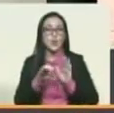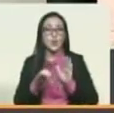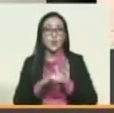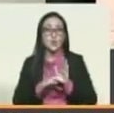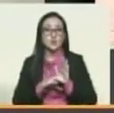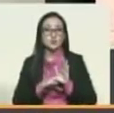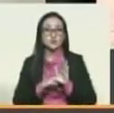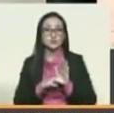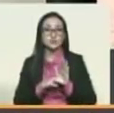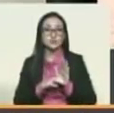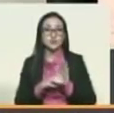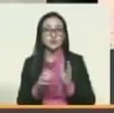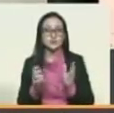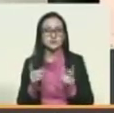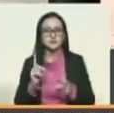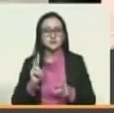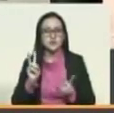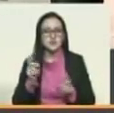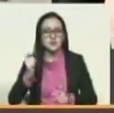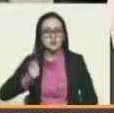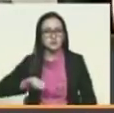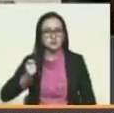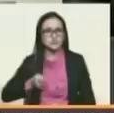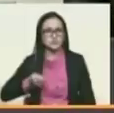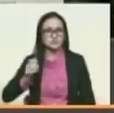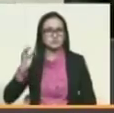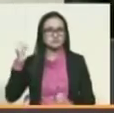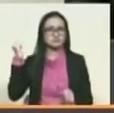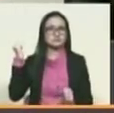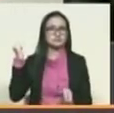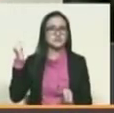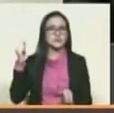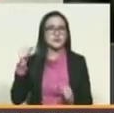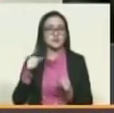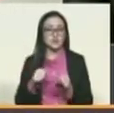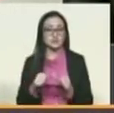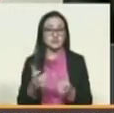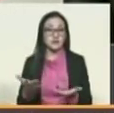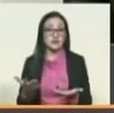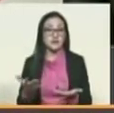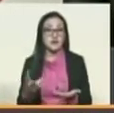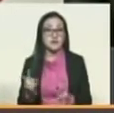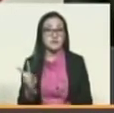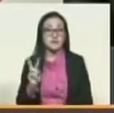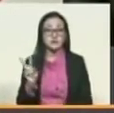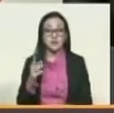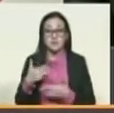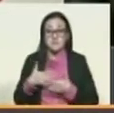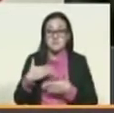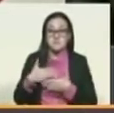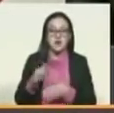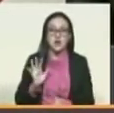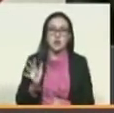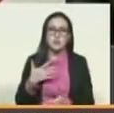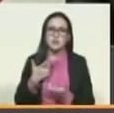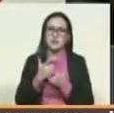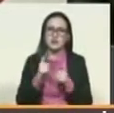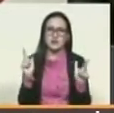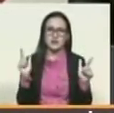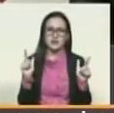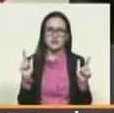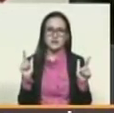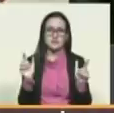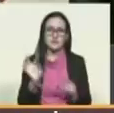alfabetización express desde el punto de vista jurídico y desde el punto de vista diplomático para que no siga dando traspiés en Venezuela y pueda ejercer libremente